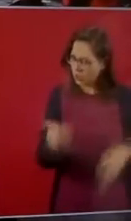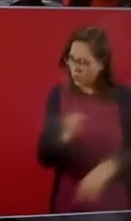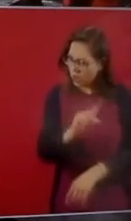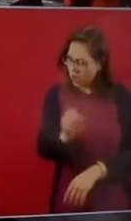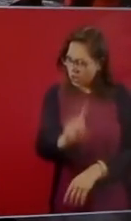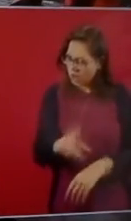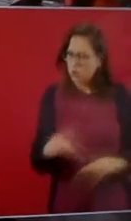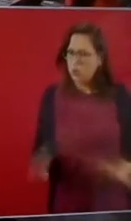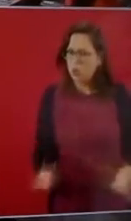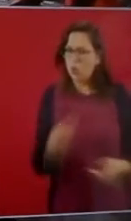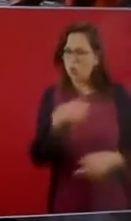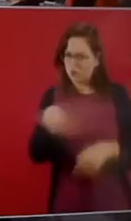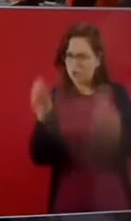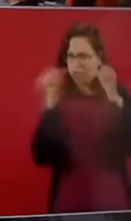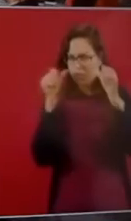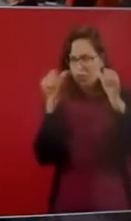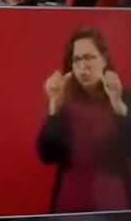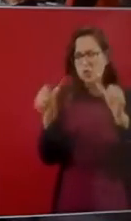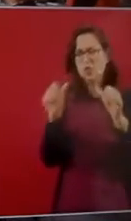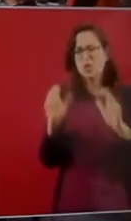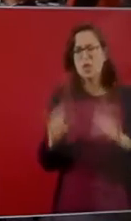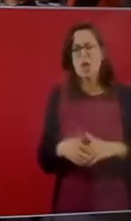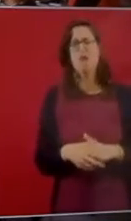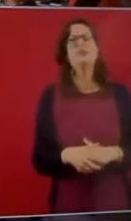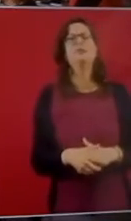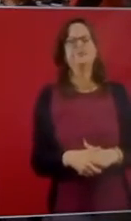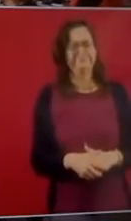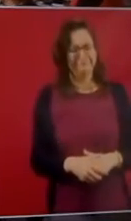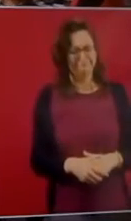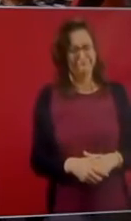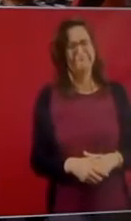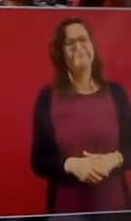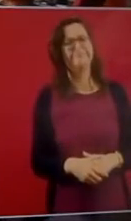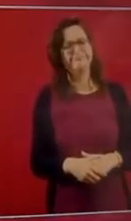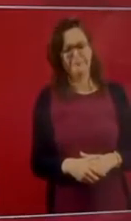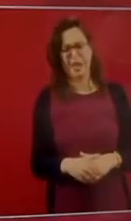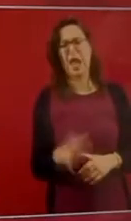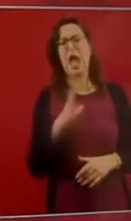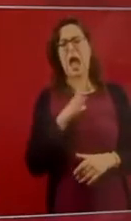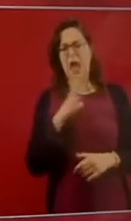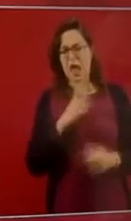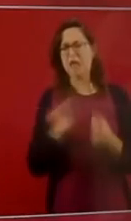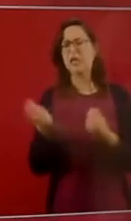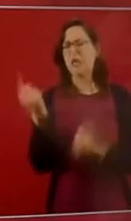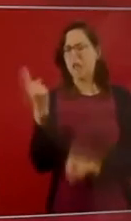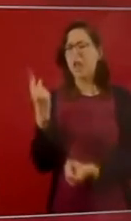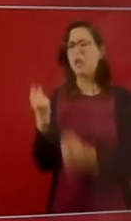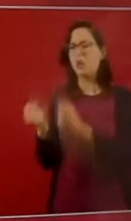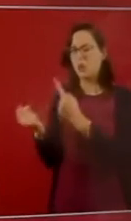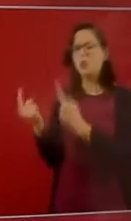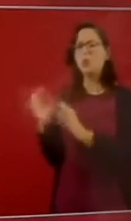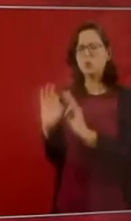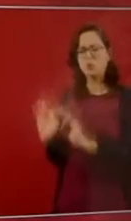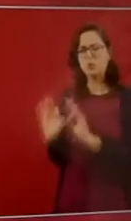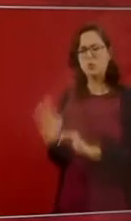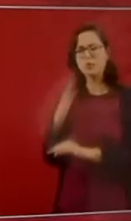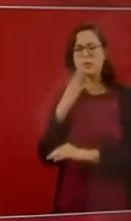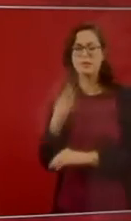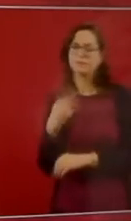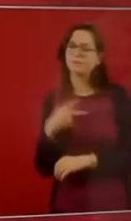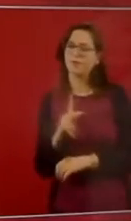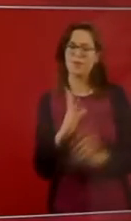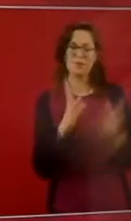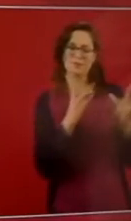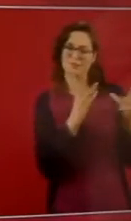El funcionario fue hospitalizado tras presentar síntomas graves de COVID-19 y los últimos días estuvo